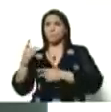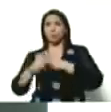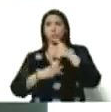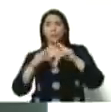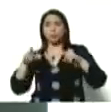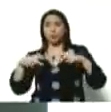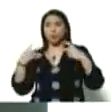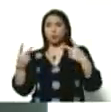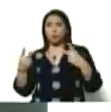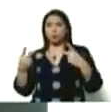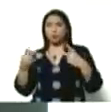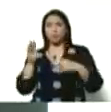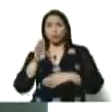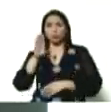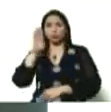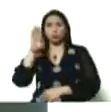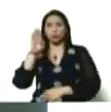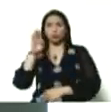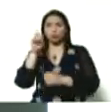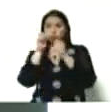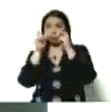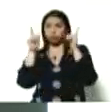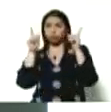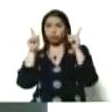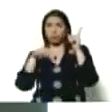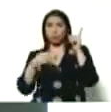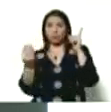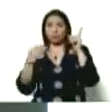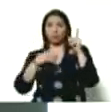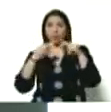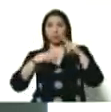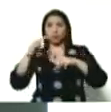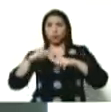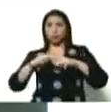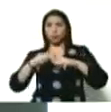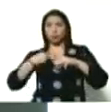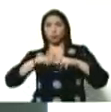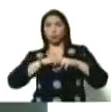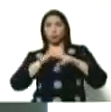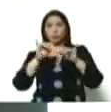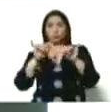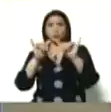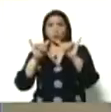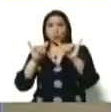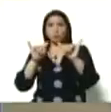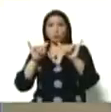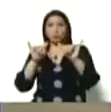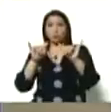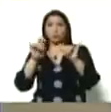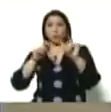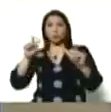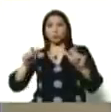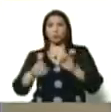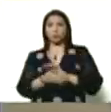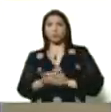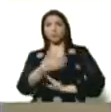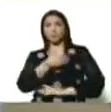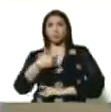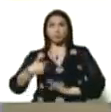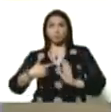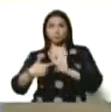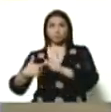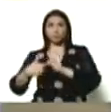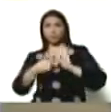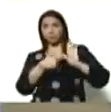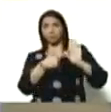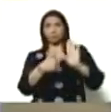moderno, de futuro, novedoso, que además sea construido por la propia gente. Así que queríamos mostrarles para